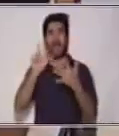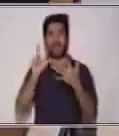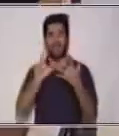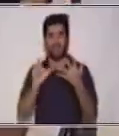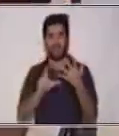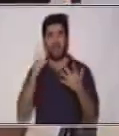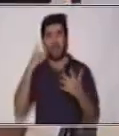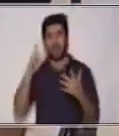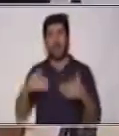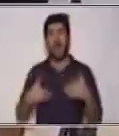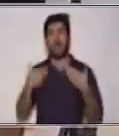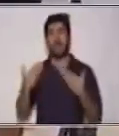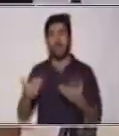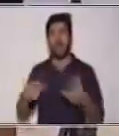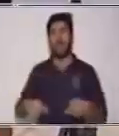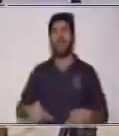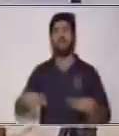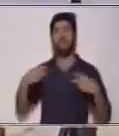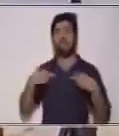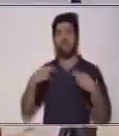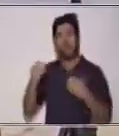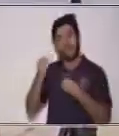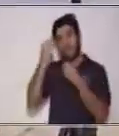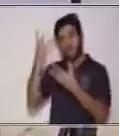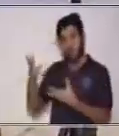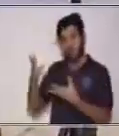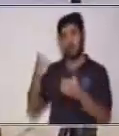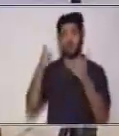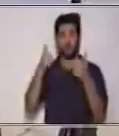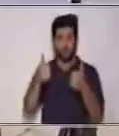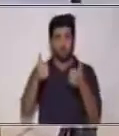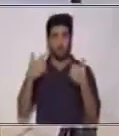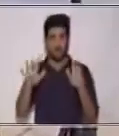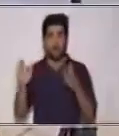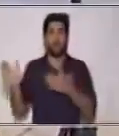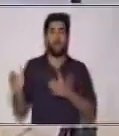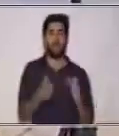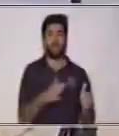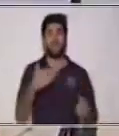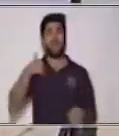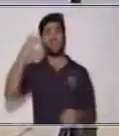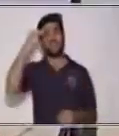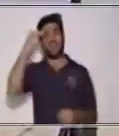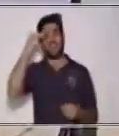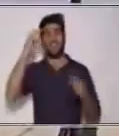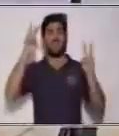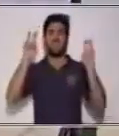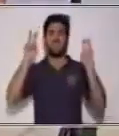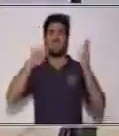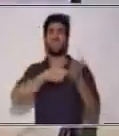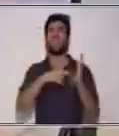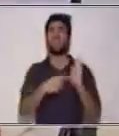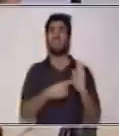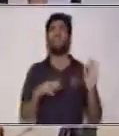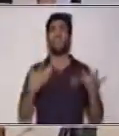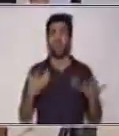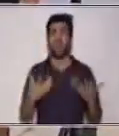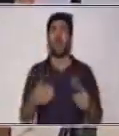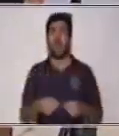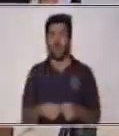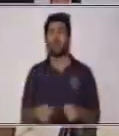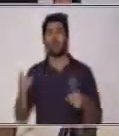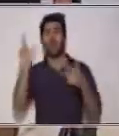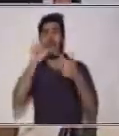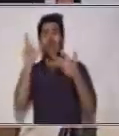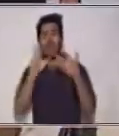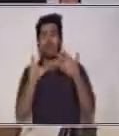ese informe. Muy bien, ahora ya tenemos la definición, ya tenemos las